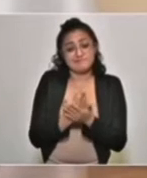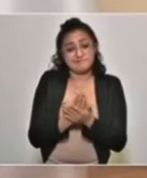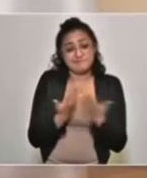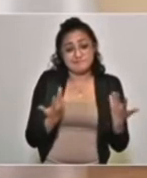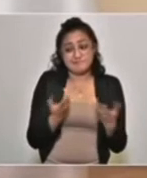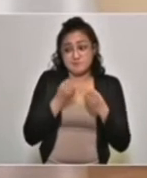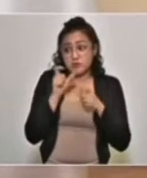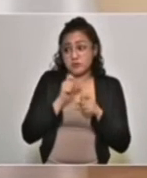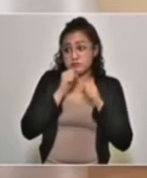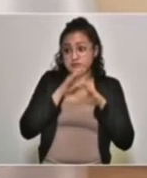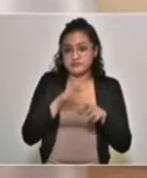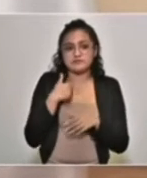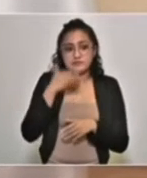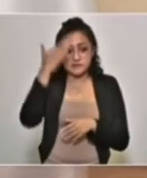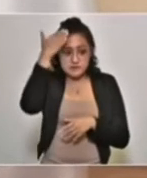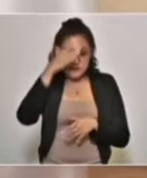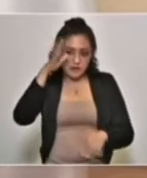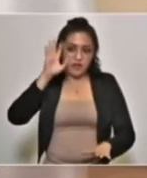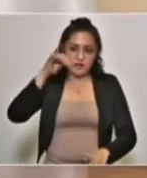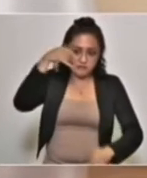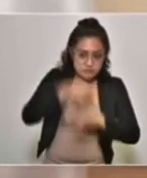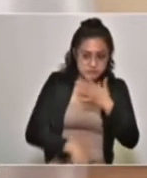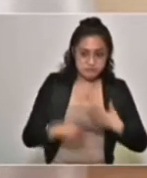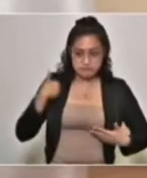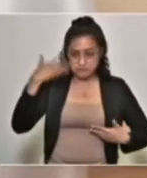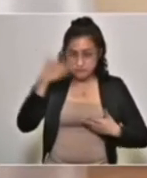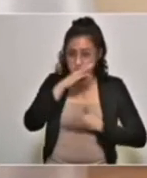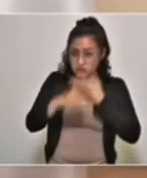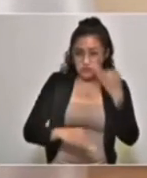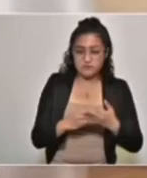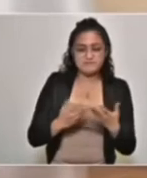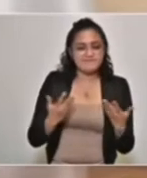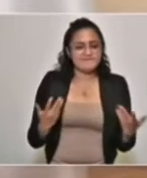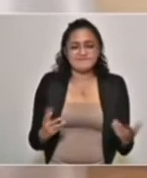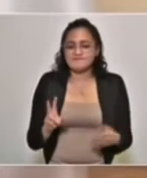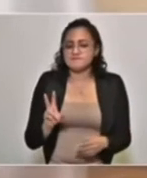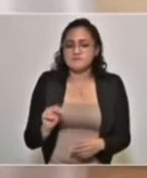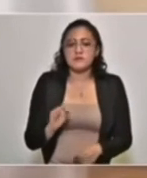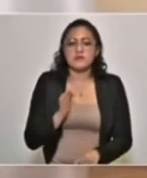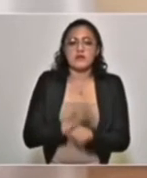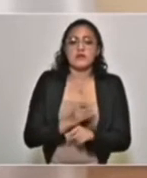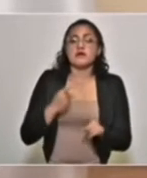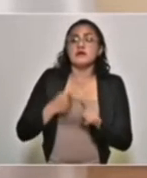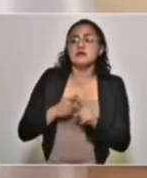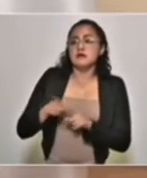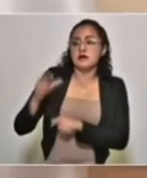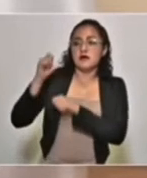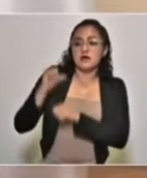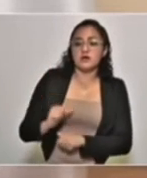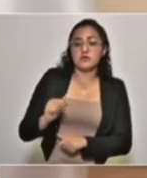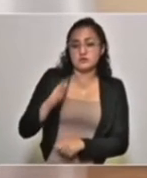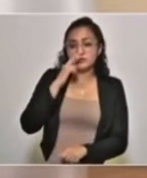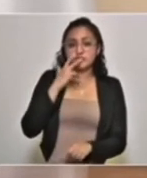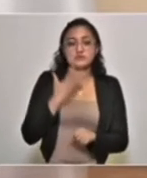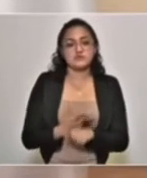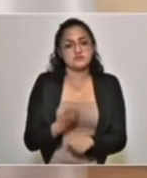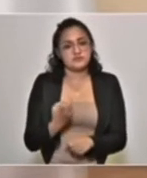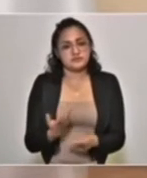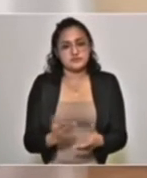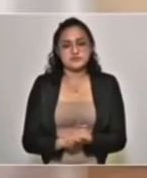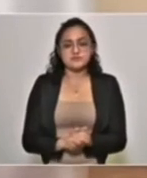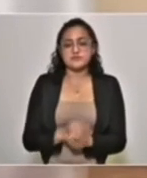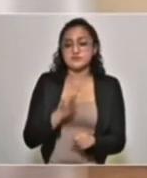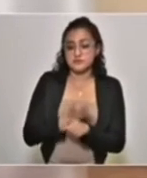nosotros saber de ellas formalmente hasta que llega a las instancias de autoridad. No